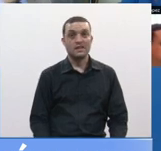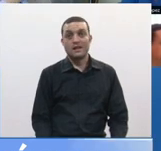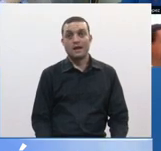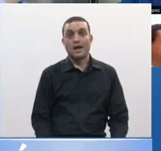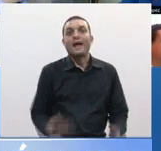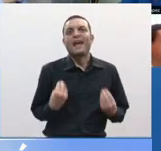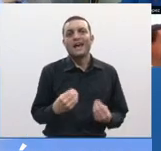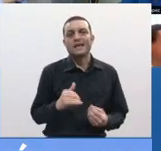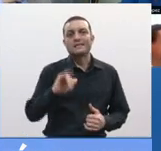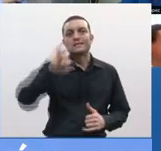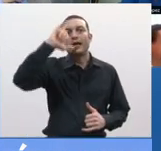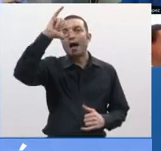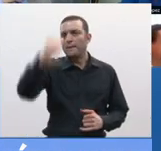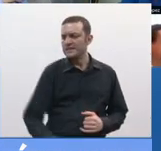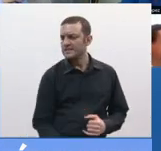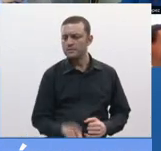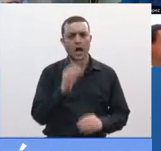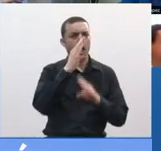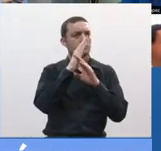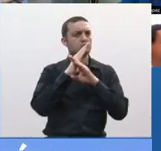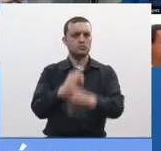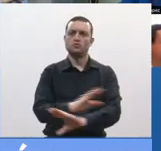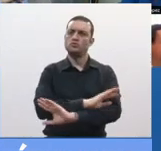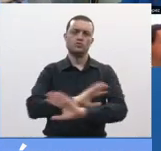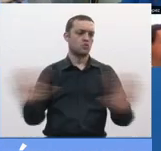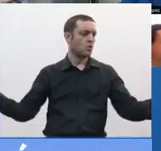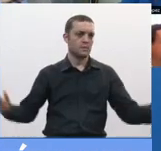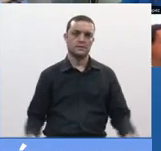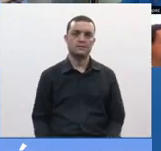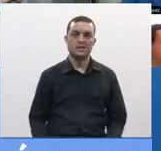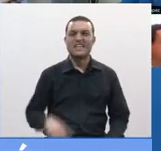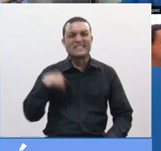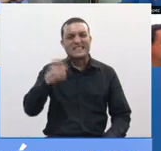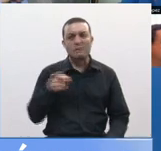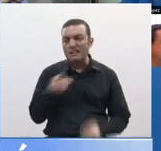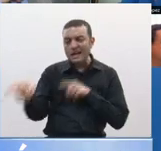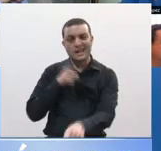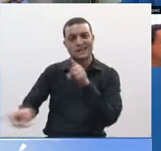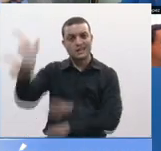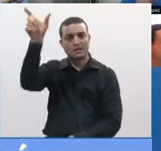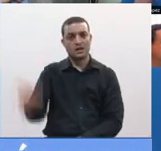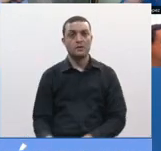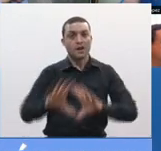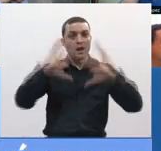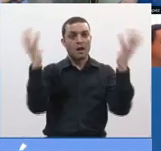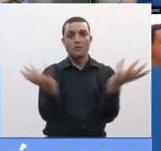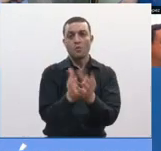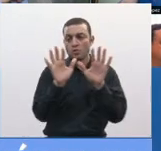aceptación y el ataque, ¿verdad? Por ejemplo, fíjense, estamos en lo que en este momento en el mundo se está